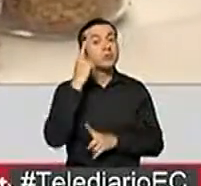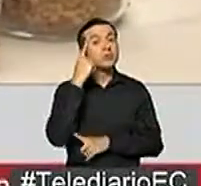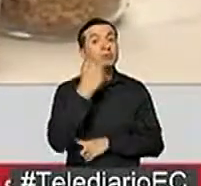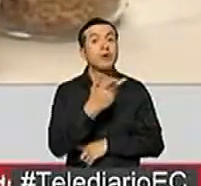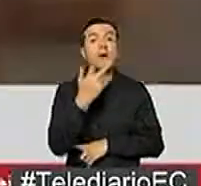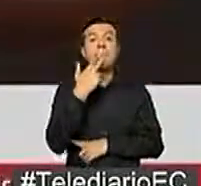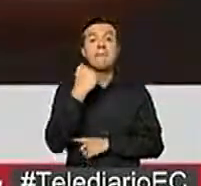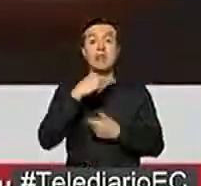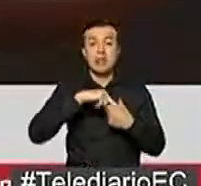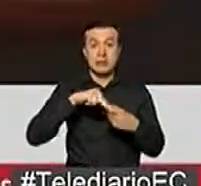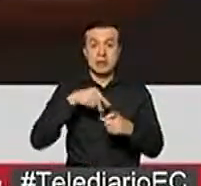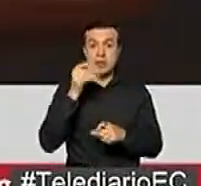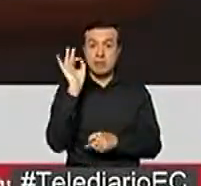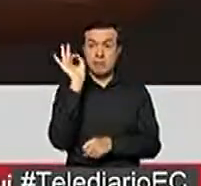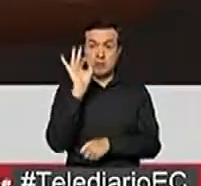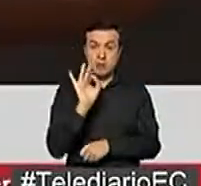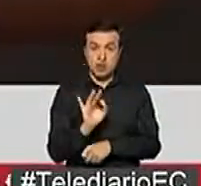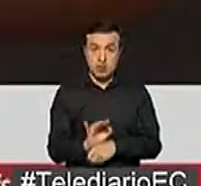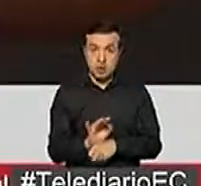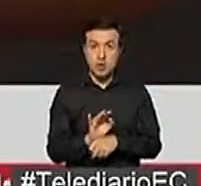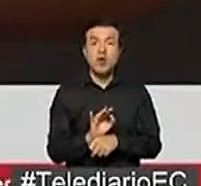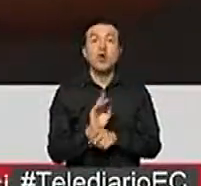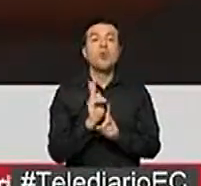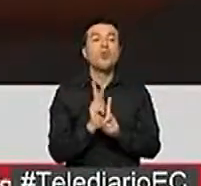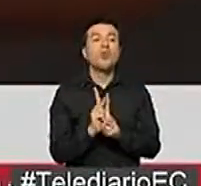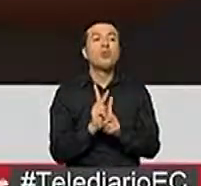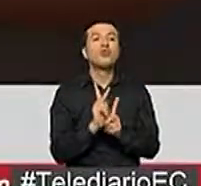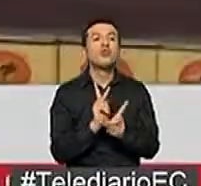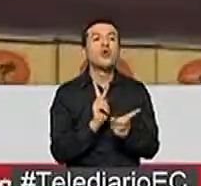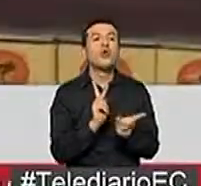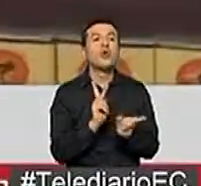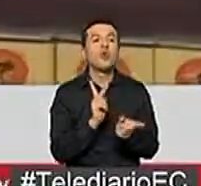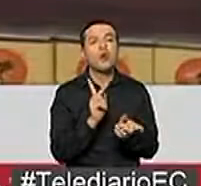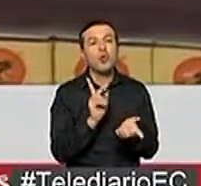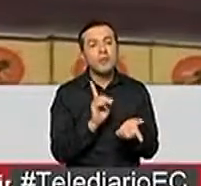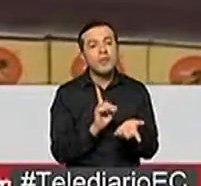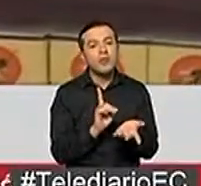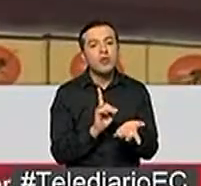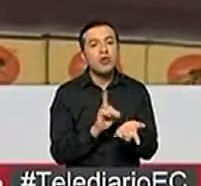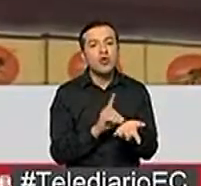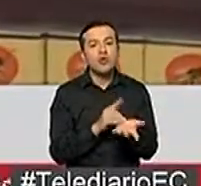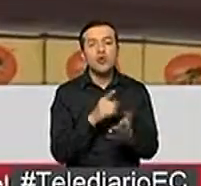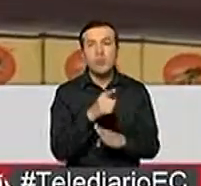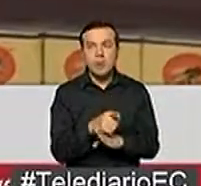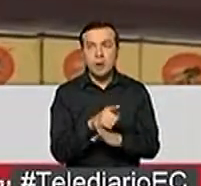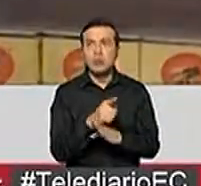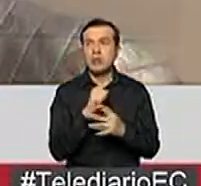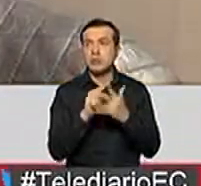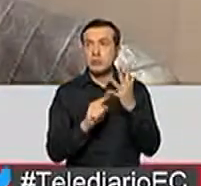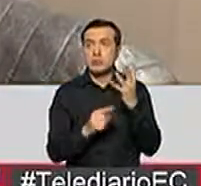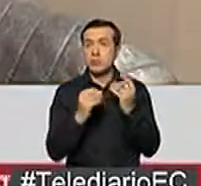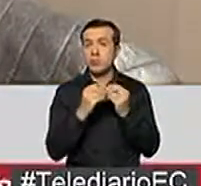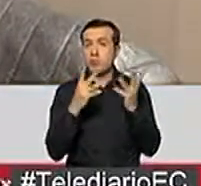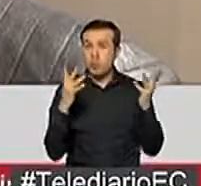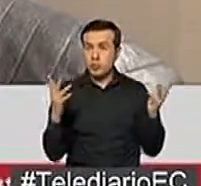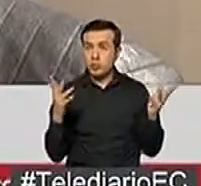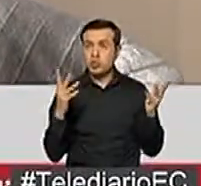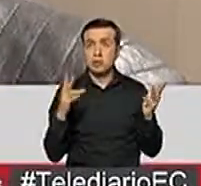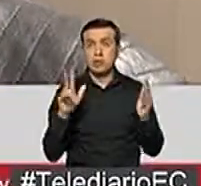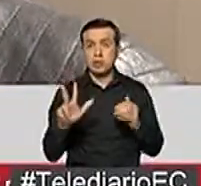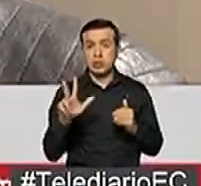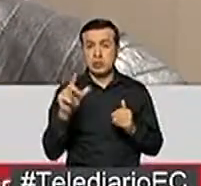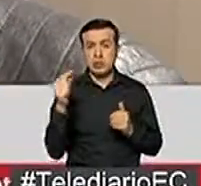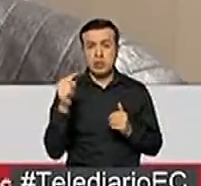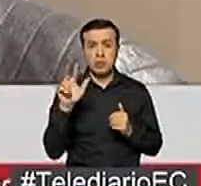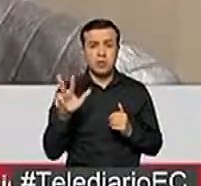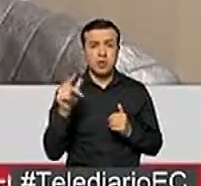la miel de abeja solo es considerada como medicinal, aunque los empleos en la alimentación son extensos. Se consume menos de 3